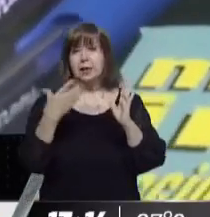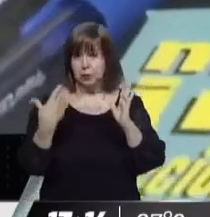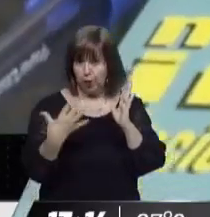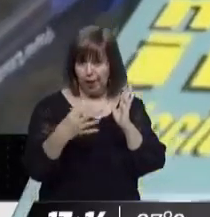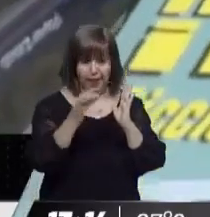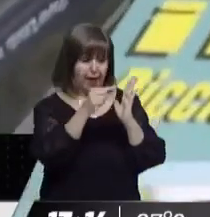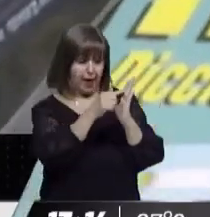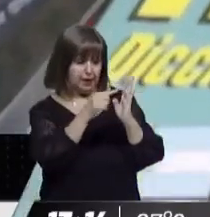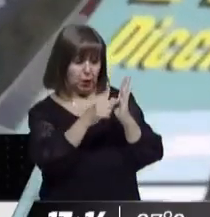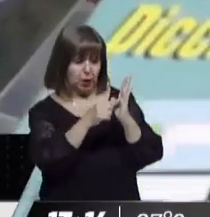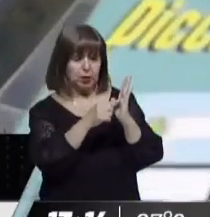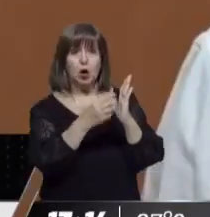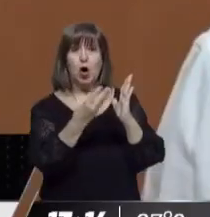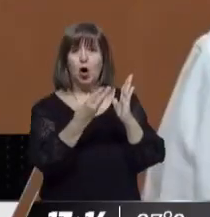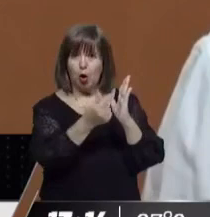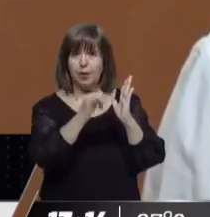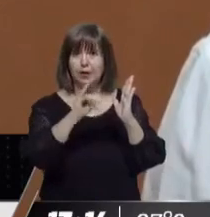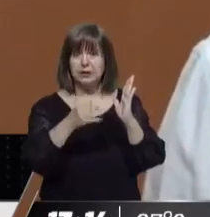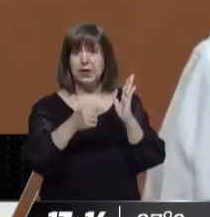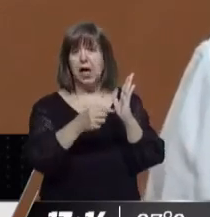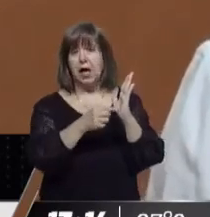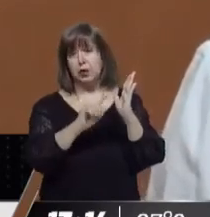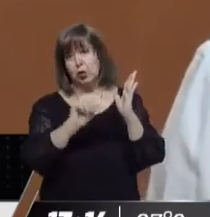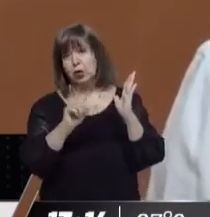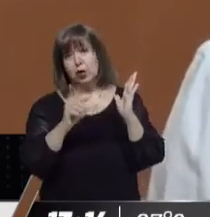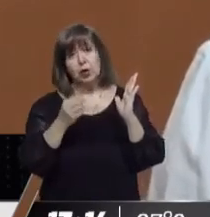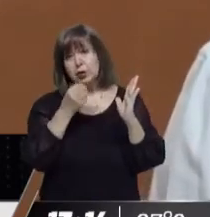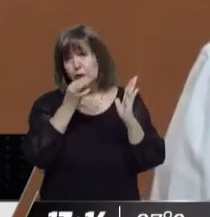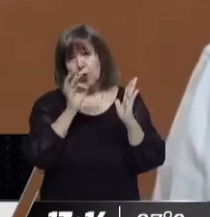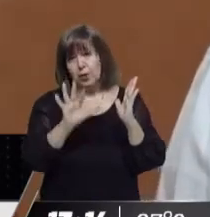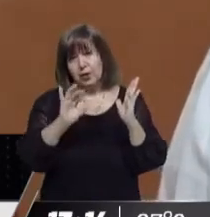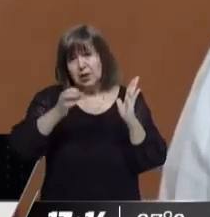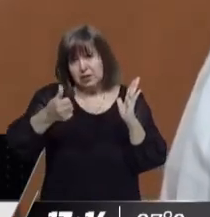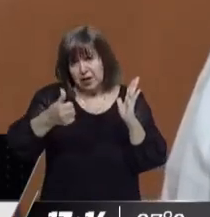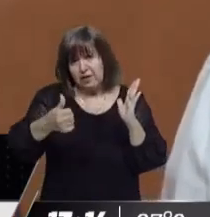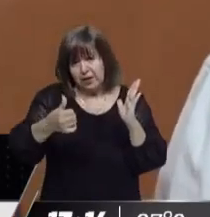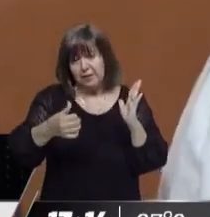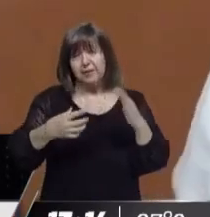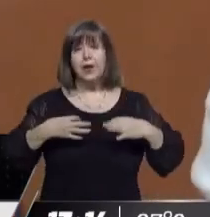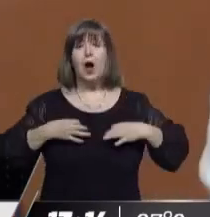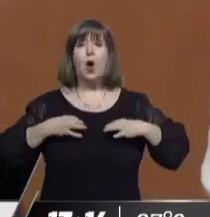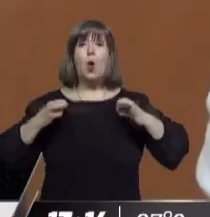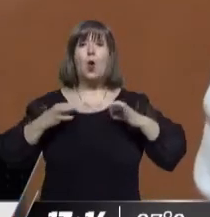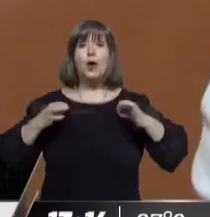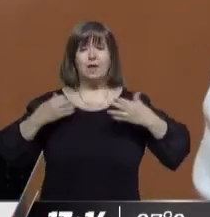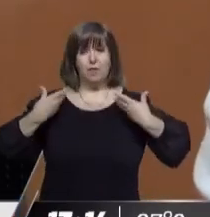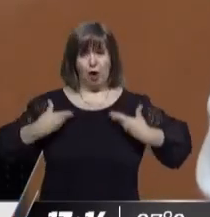sus posibilidades. La cuestión del uniforme tiene que ver con una...